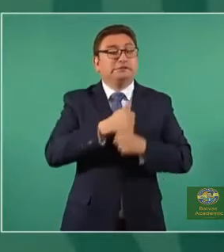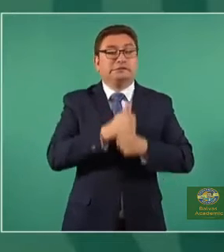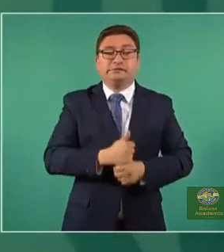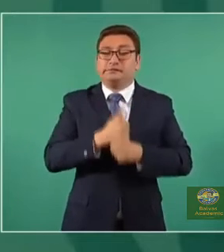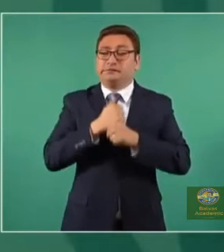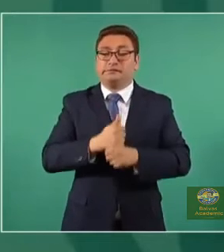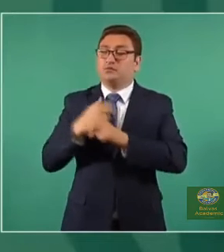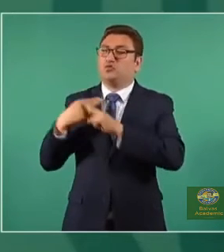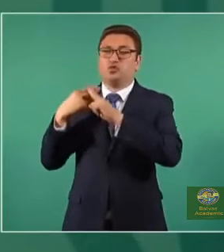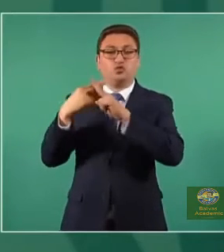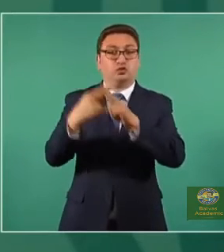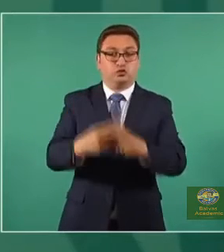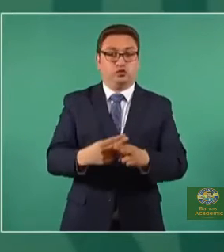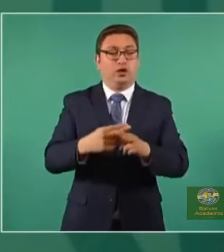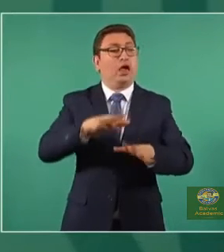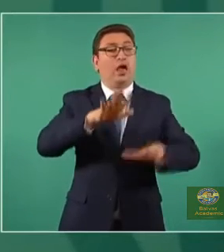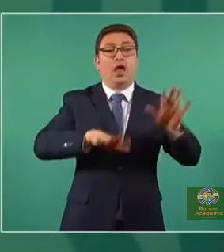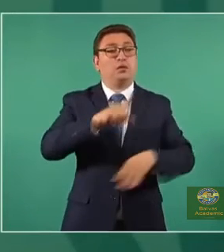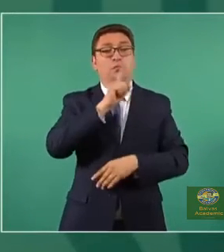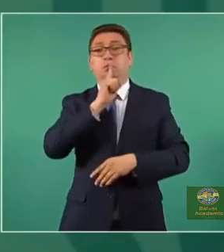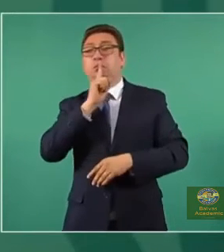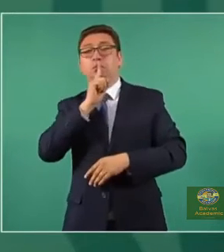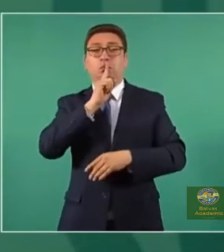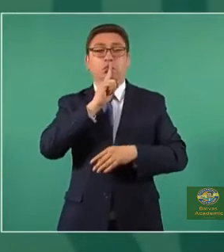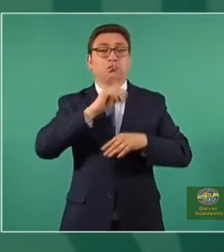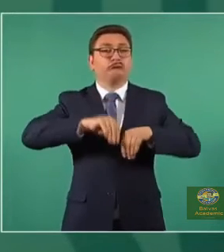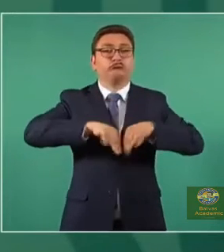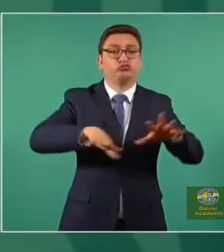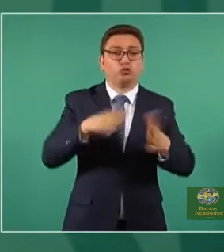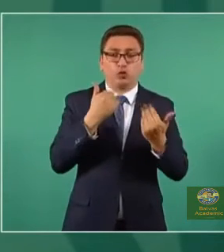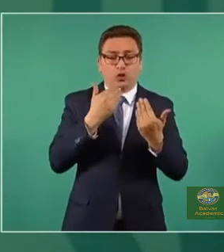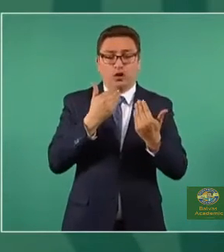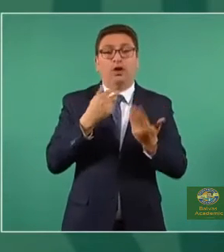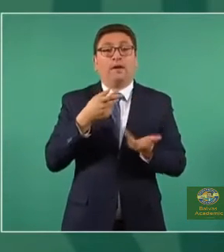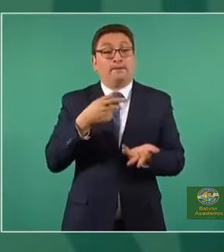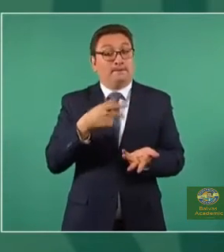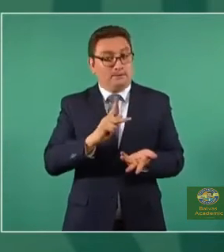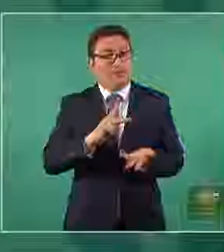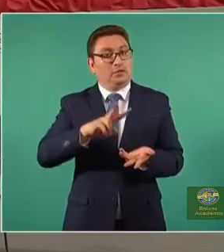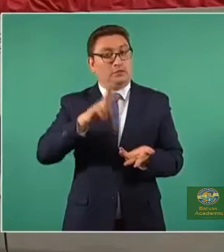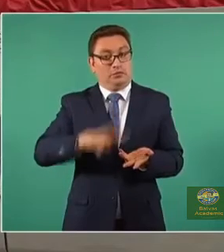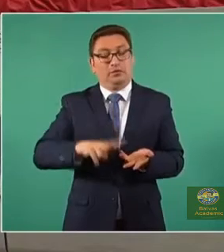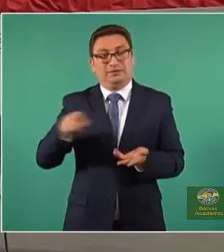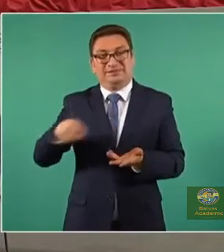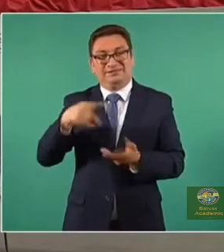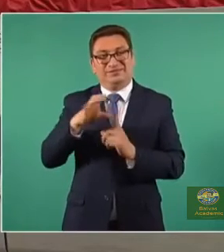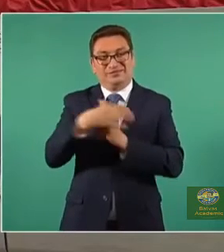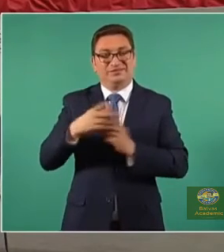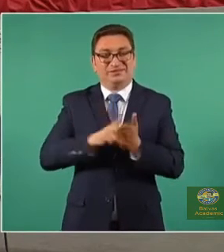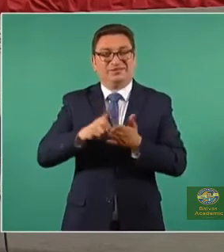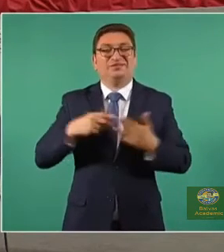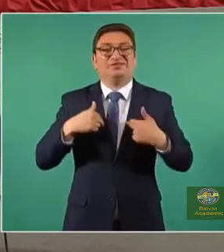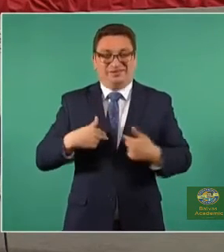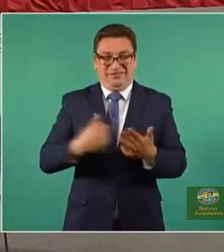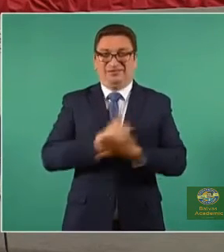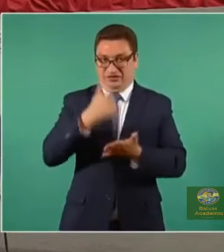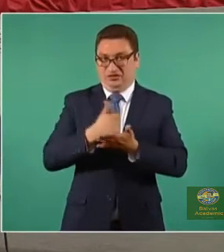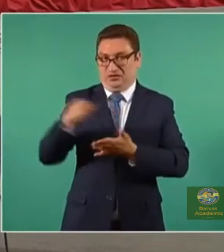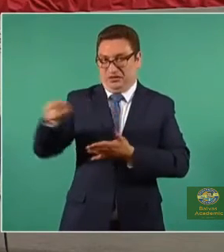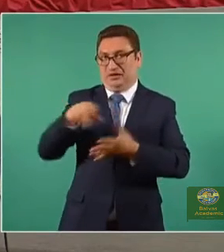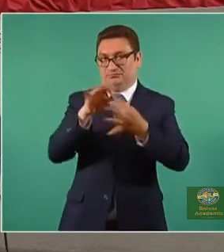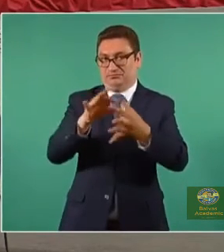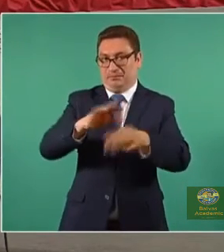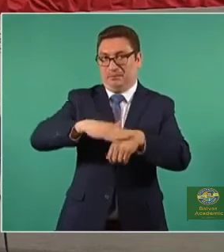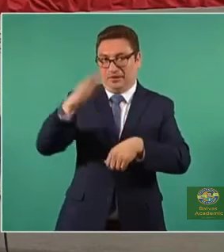algo que no se habla, de lo cual no se dice mucho, pero ahora la presidenta de la Comisión de Derechos Humanos de la ciudad lo podrá